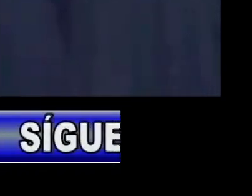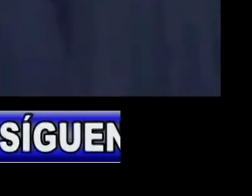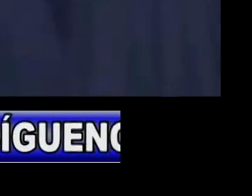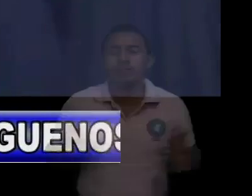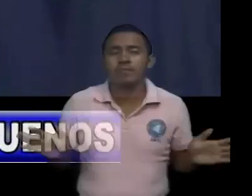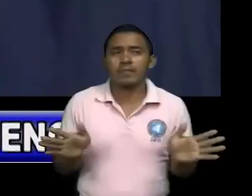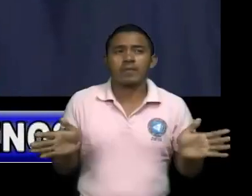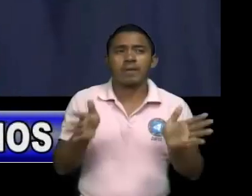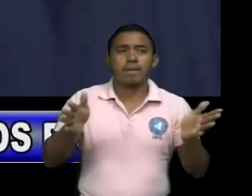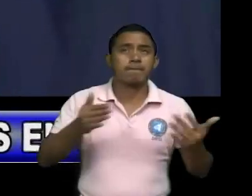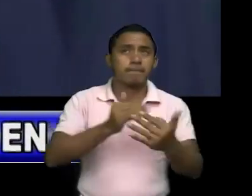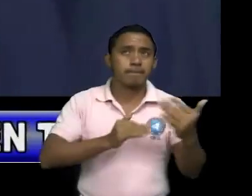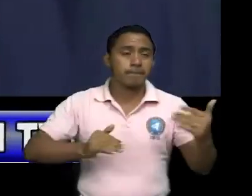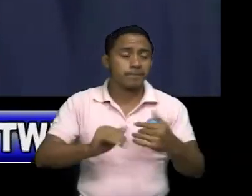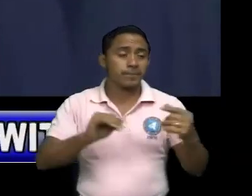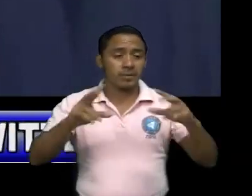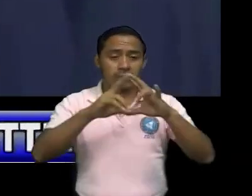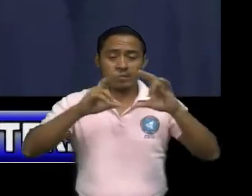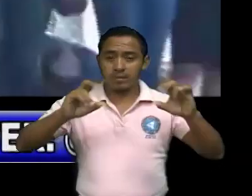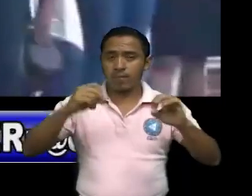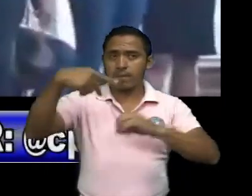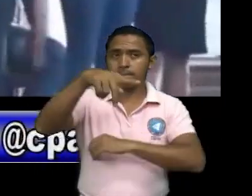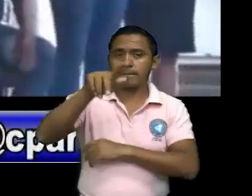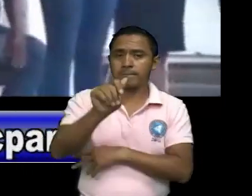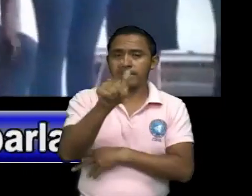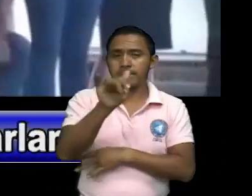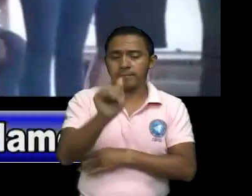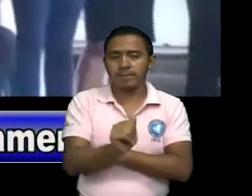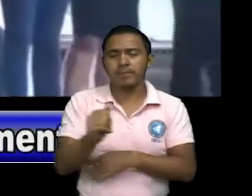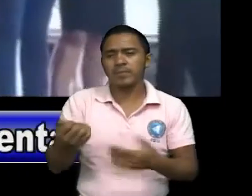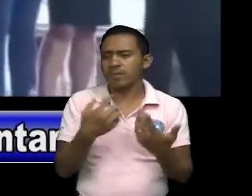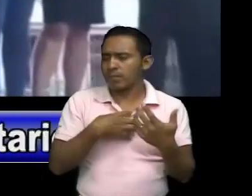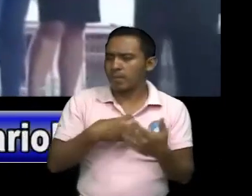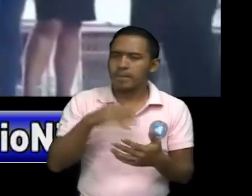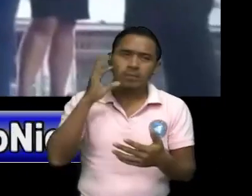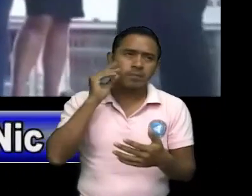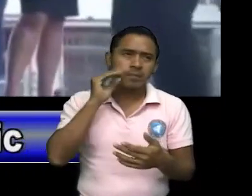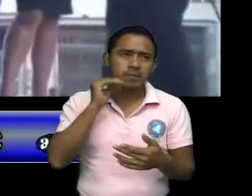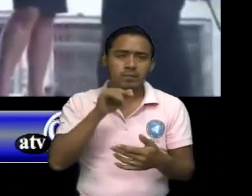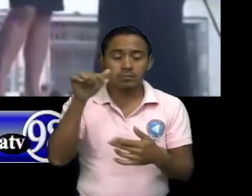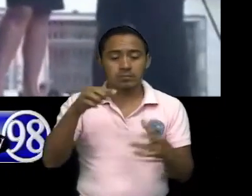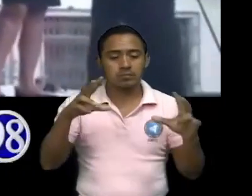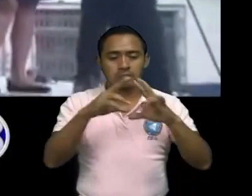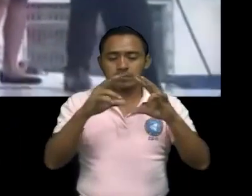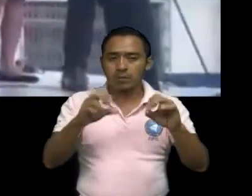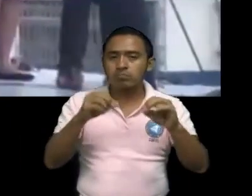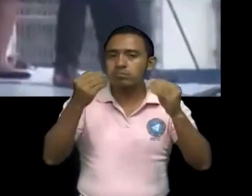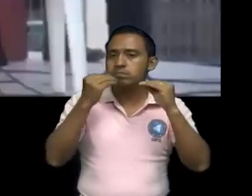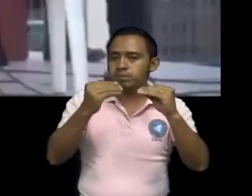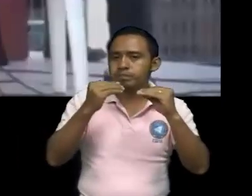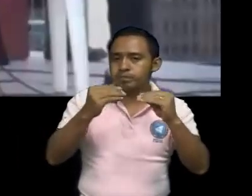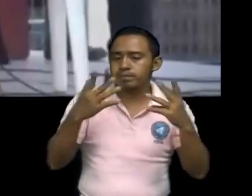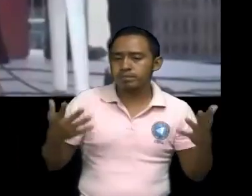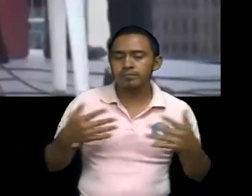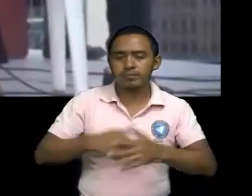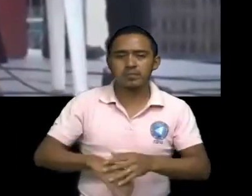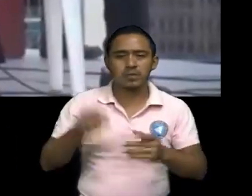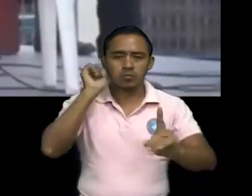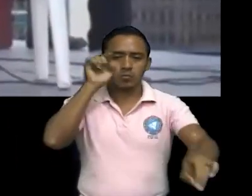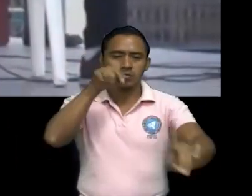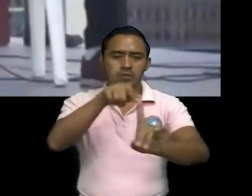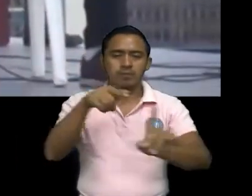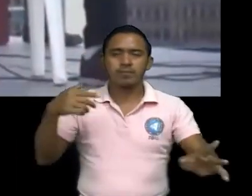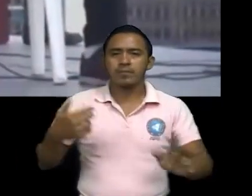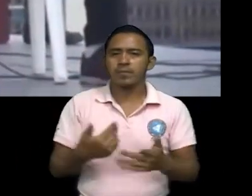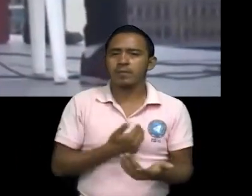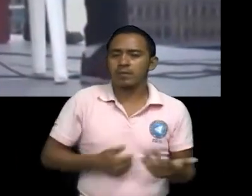Promover el amor a la patria con cultura y buenas acciones a través del talento artístico para el fortalecimiento de la educación fue el principal objetivo por el